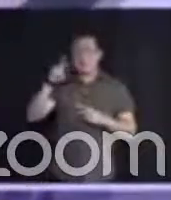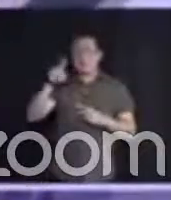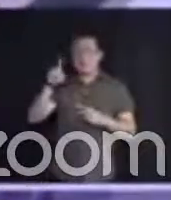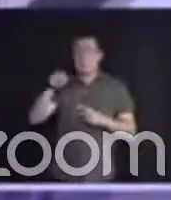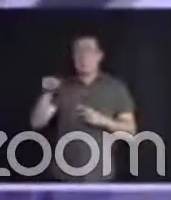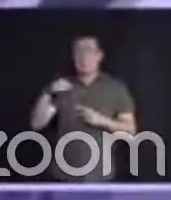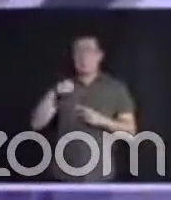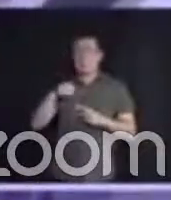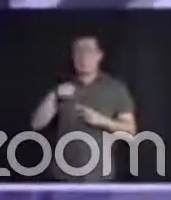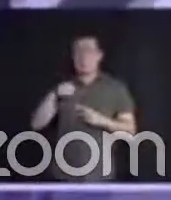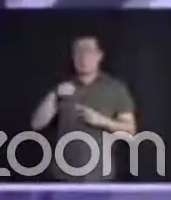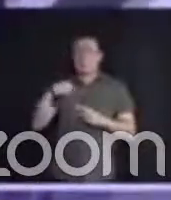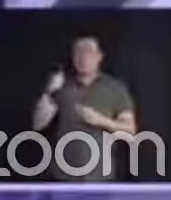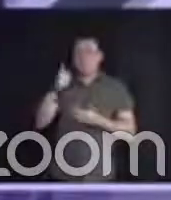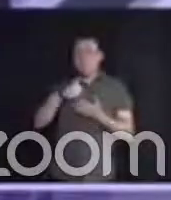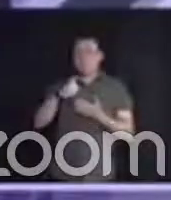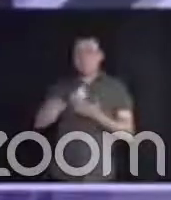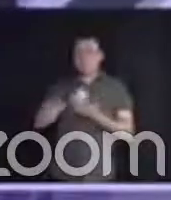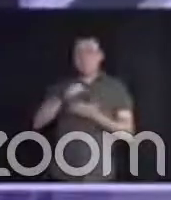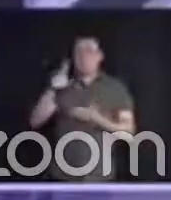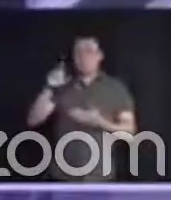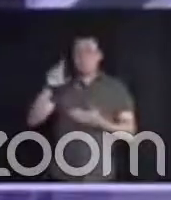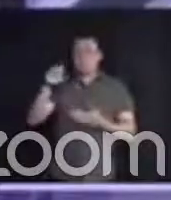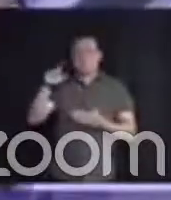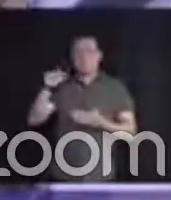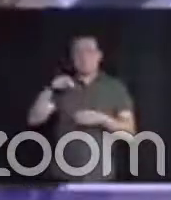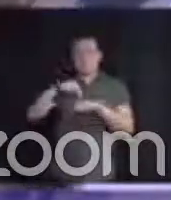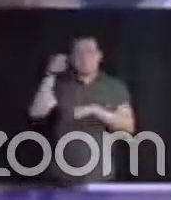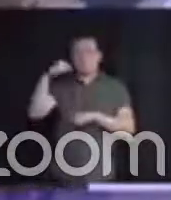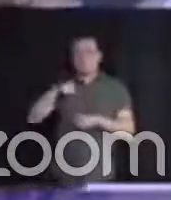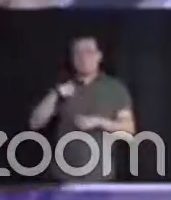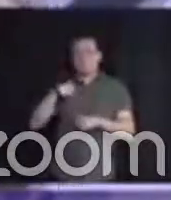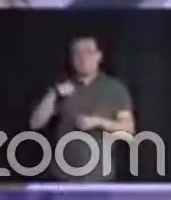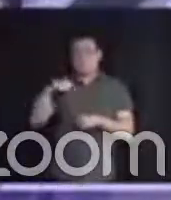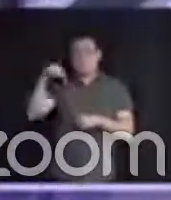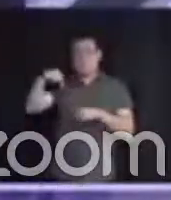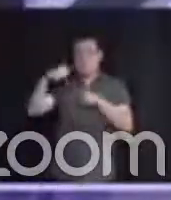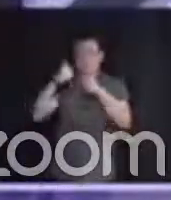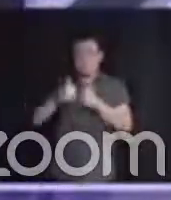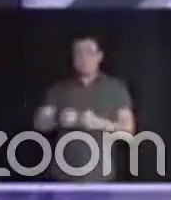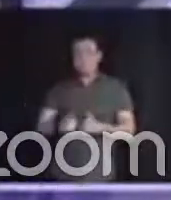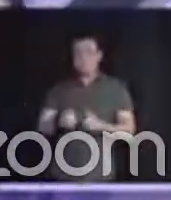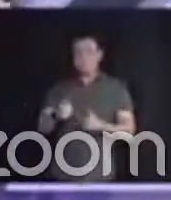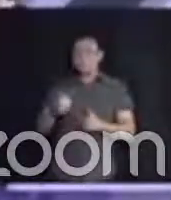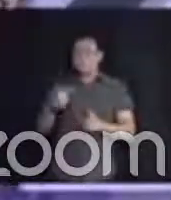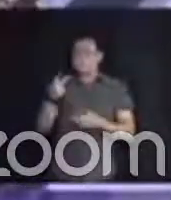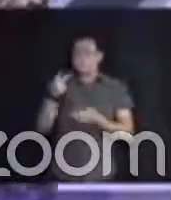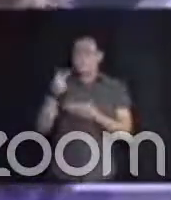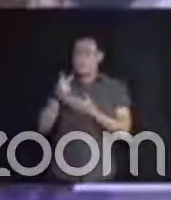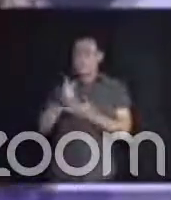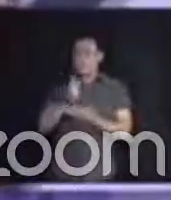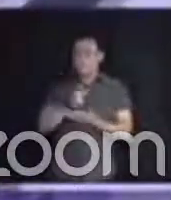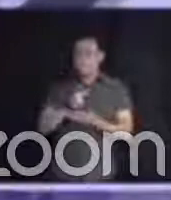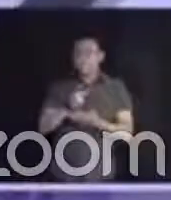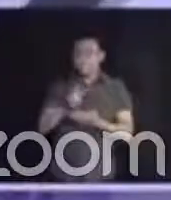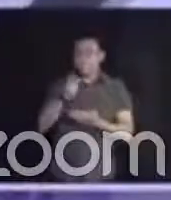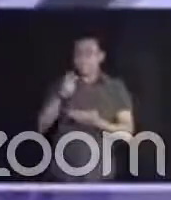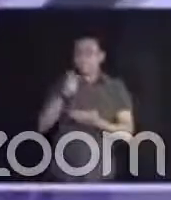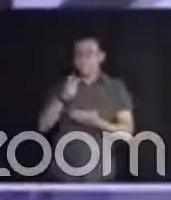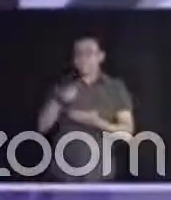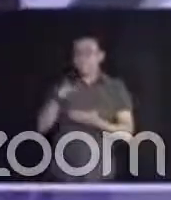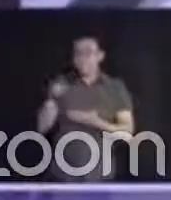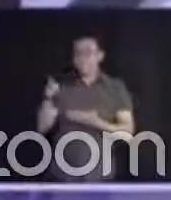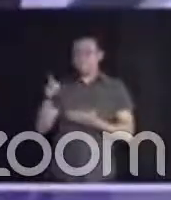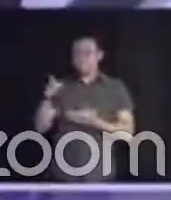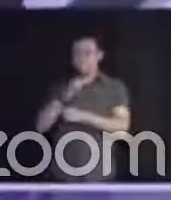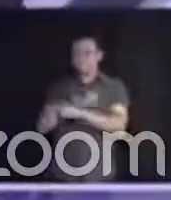Silvia Chévez Vázquez. Vivo en Carolina del Norte y pues aquí estoy ahora sí que recibiendo este